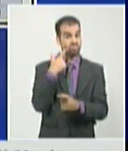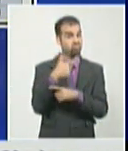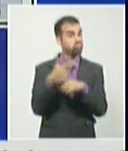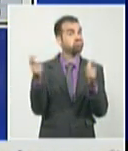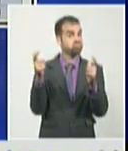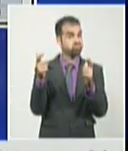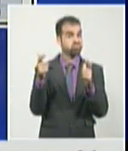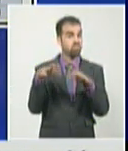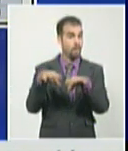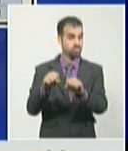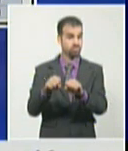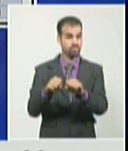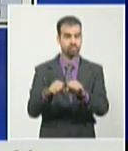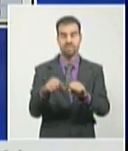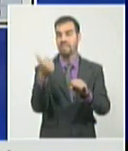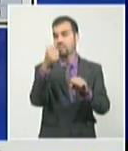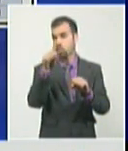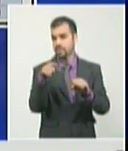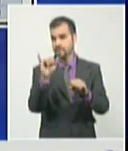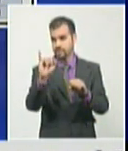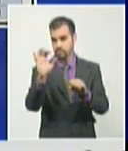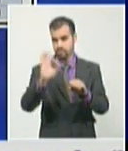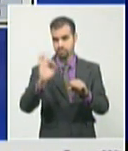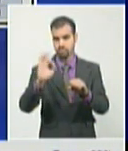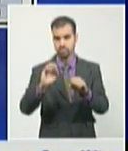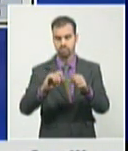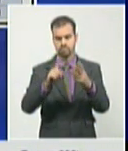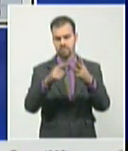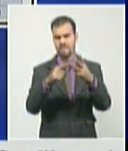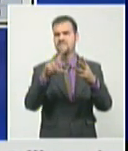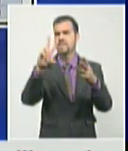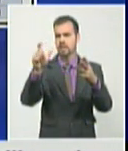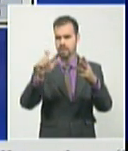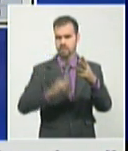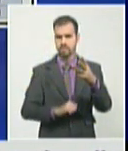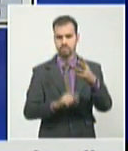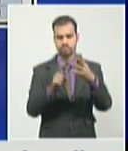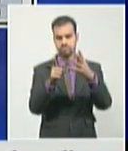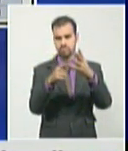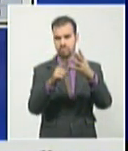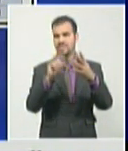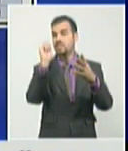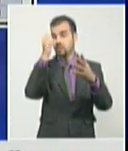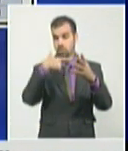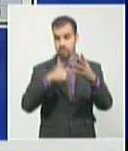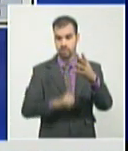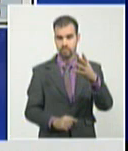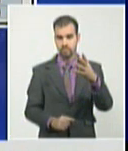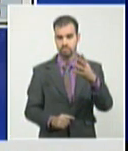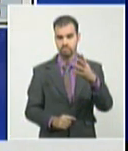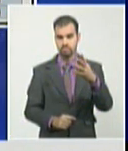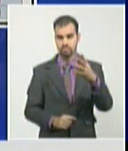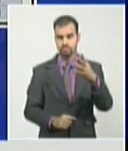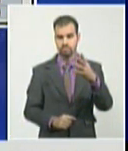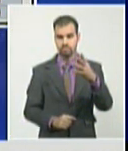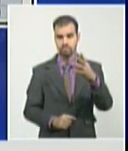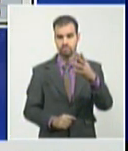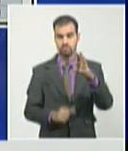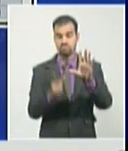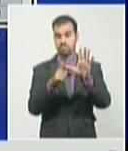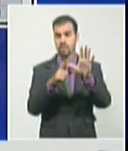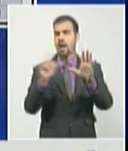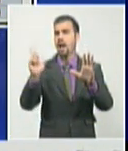10,6 por ciento villa que ha del 8,4 ciego de ávila el 61 camagüey